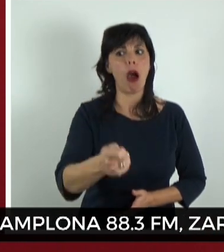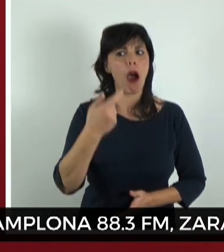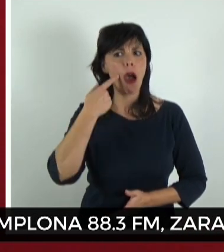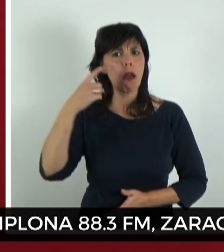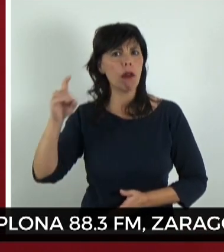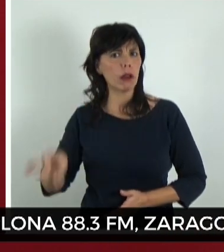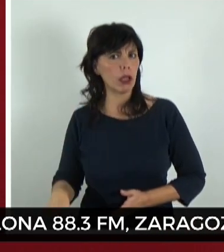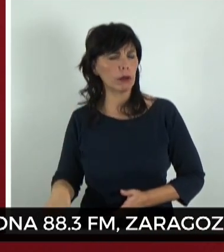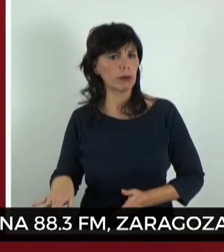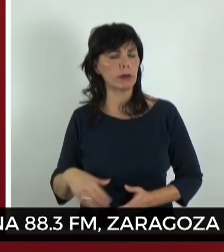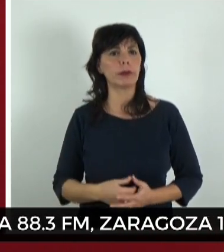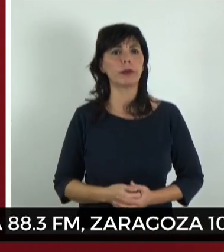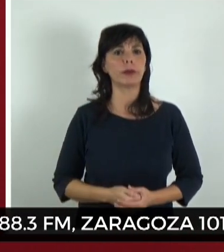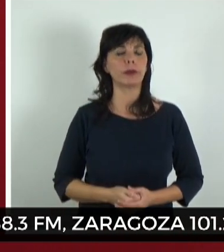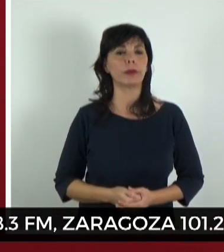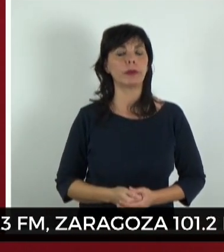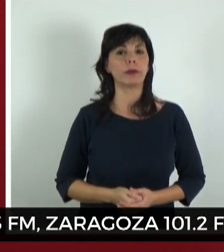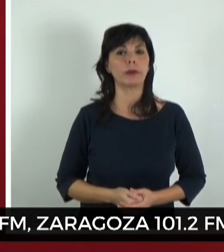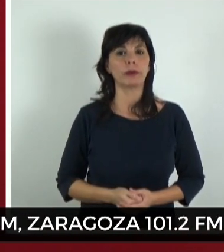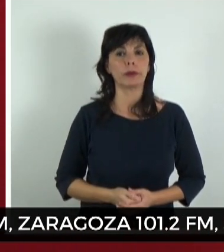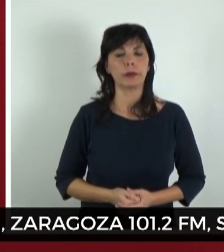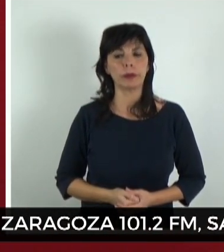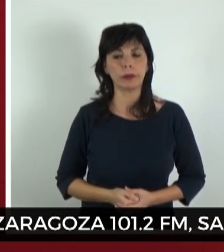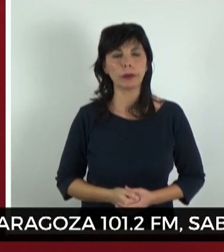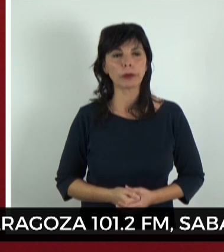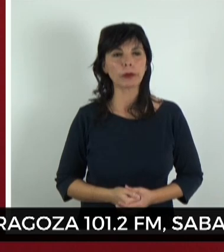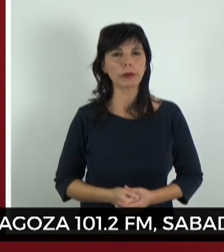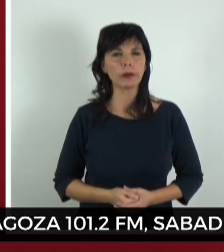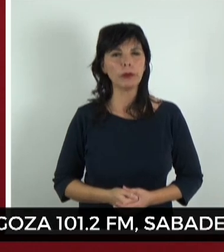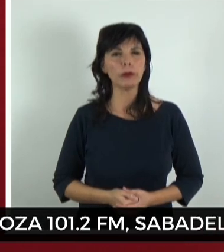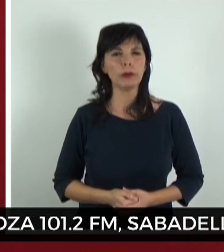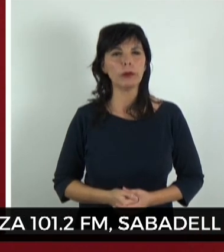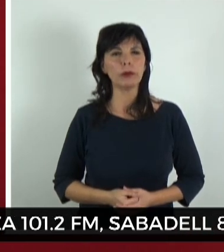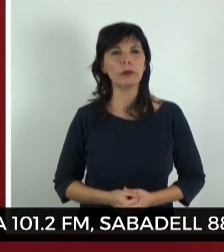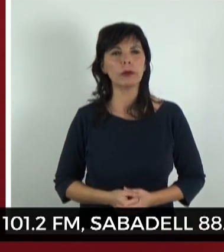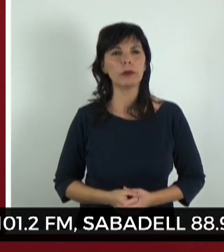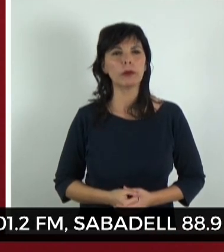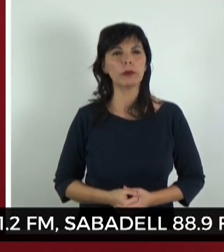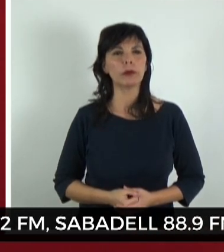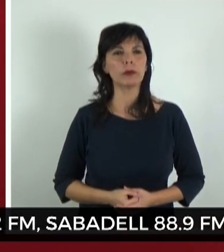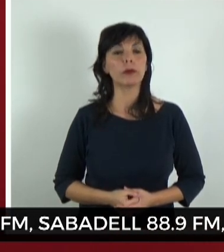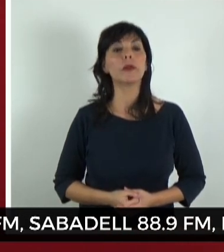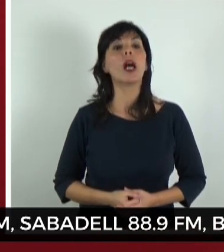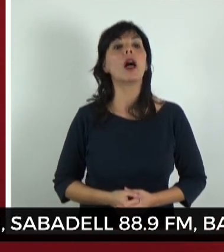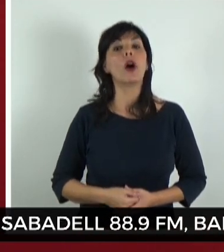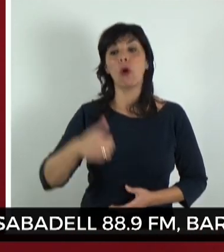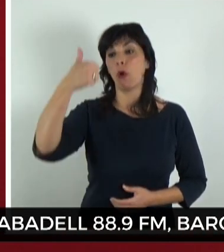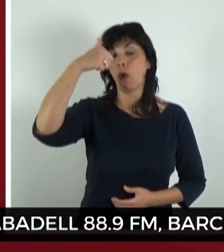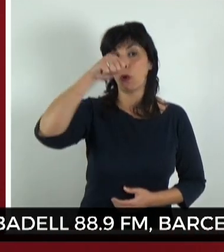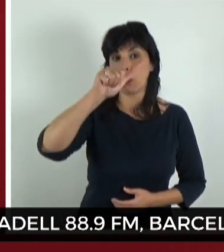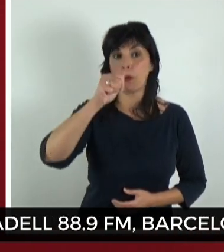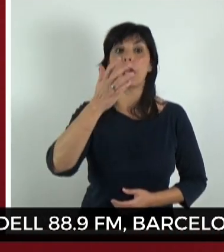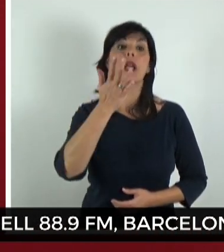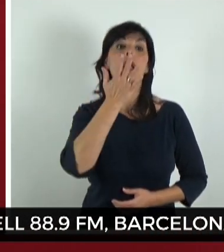era aquel que la Biblia, cuando la encontramos, le llama Simeón o Simón.